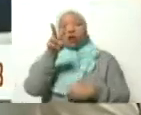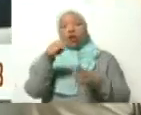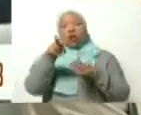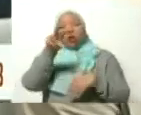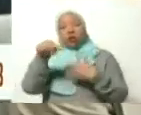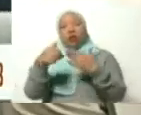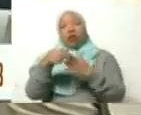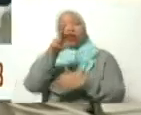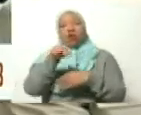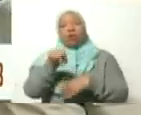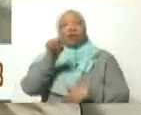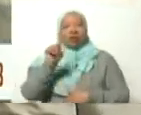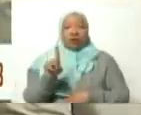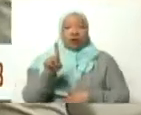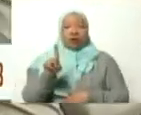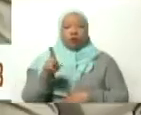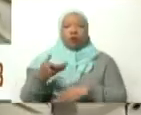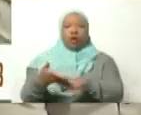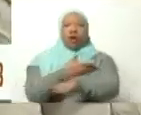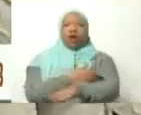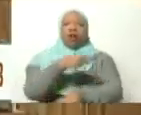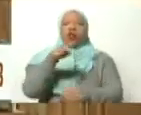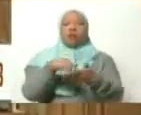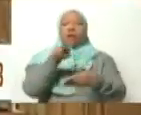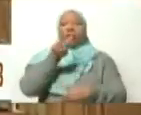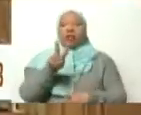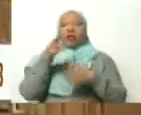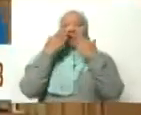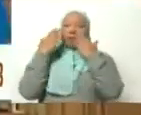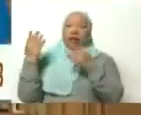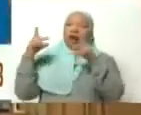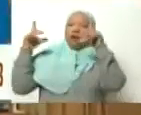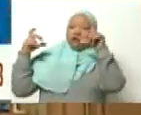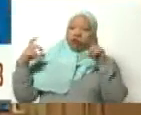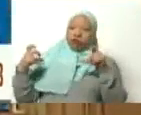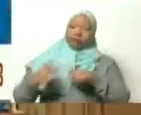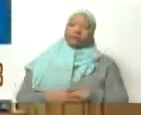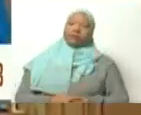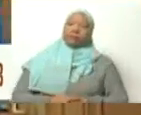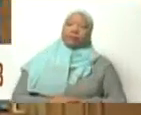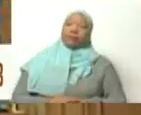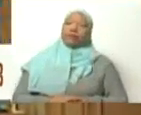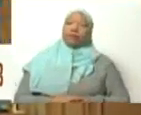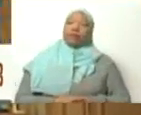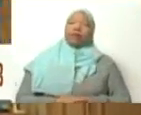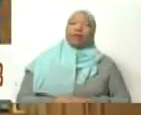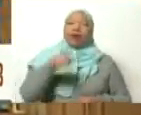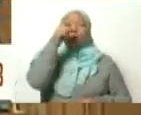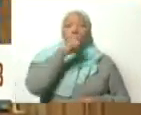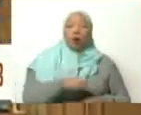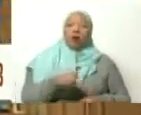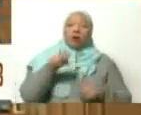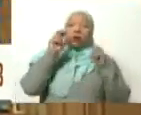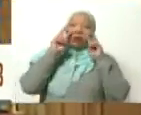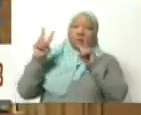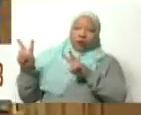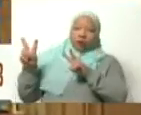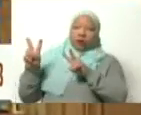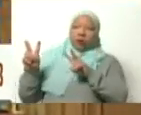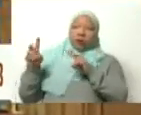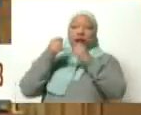2020, 2021 y 2022. En el año 2020, si lo ven en la línea